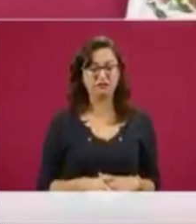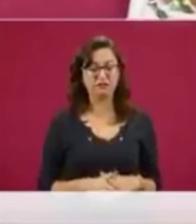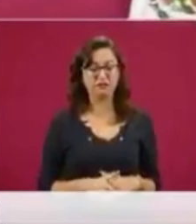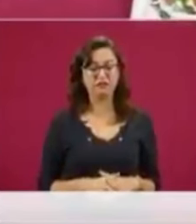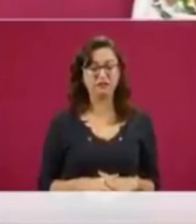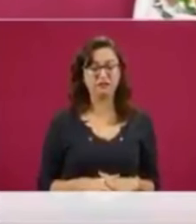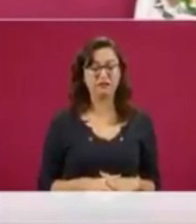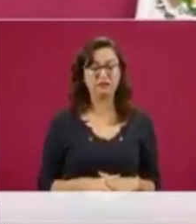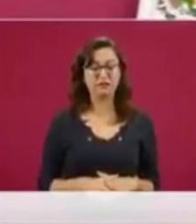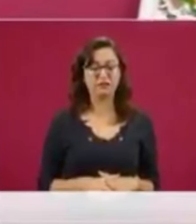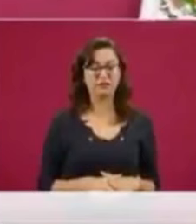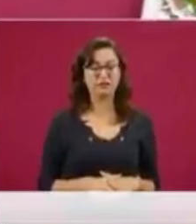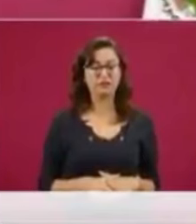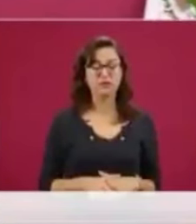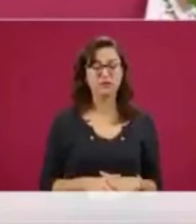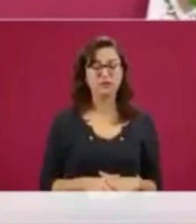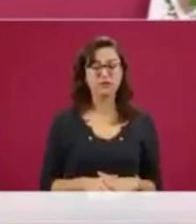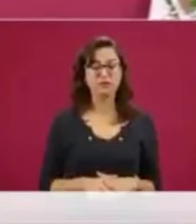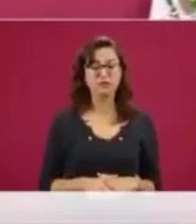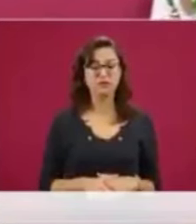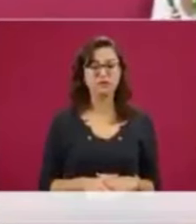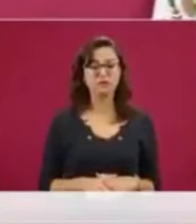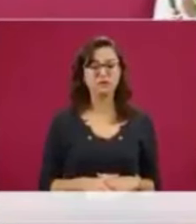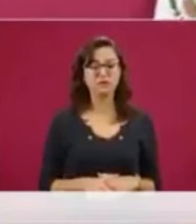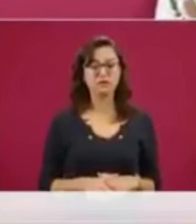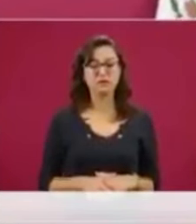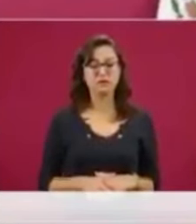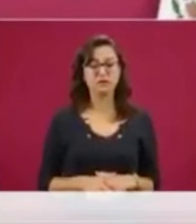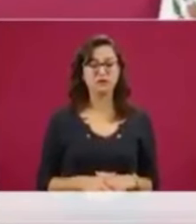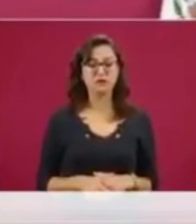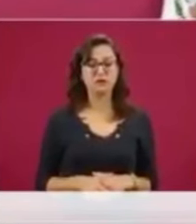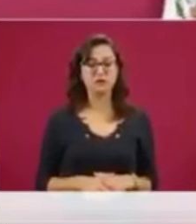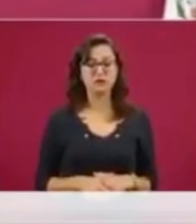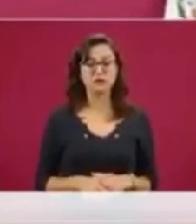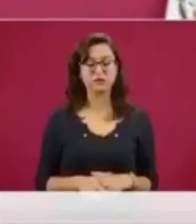del estado de derecho desde el poder sino